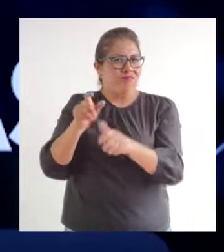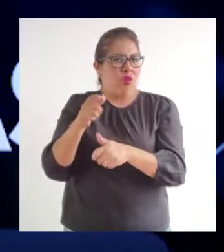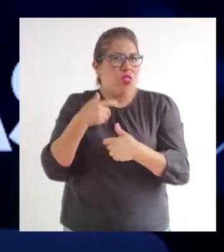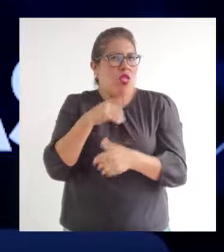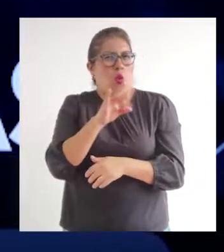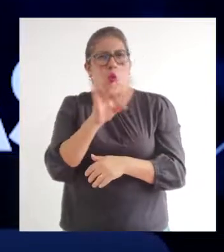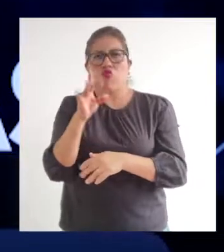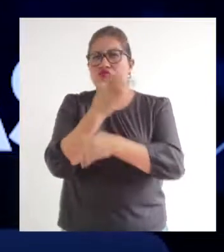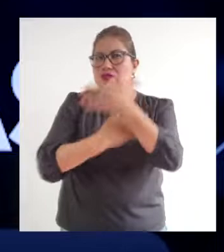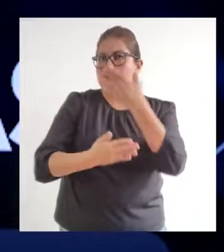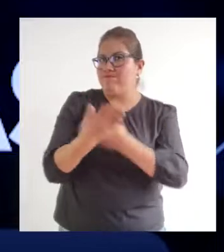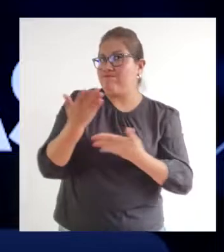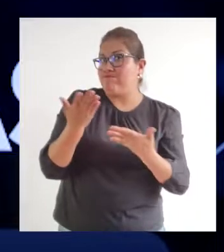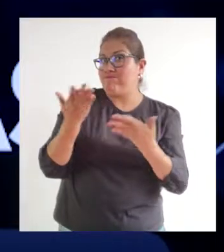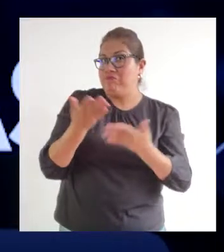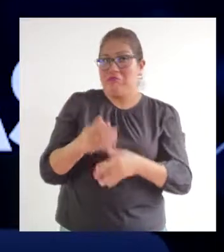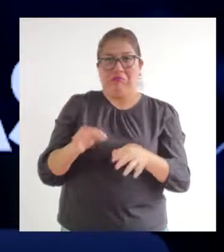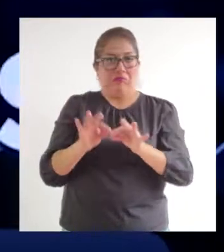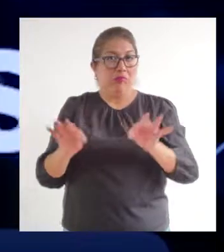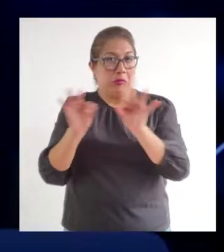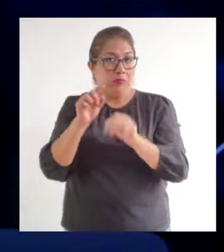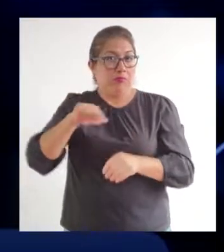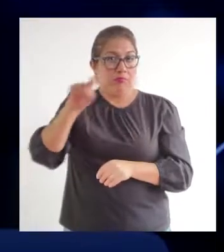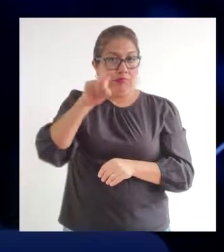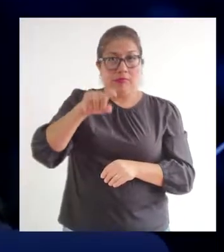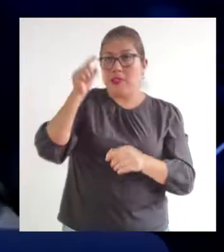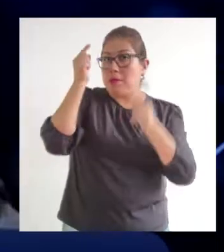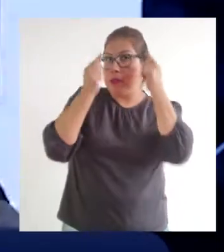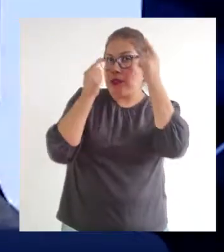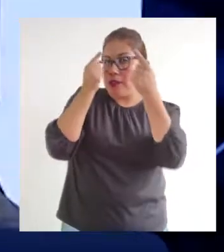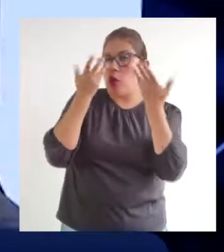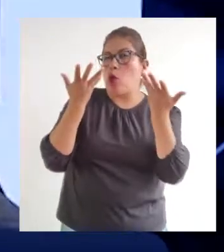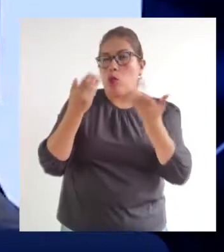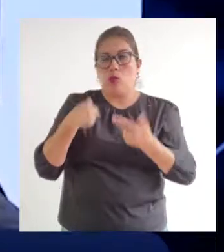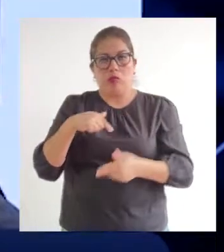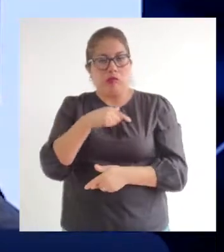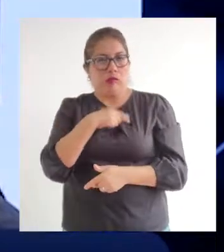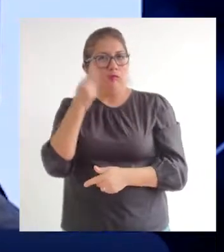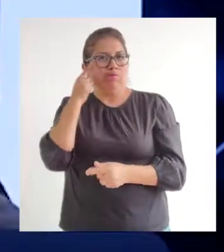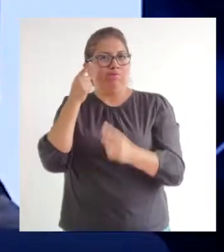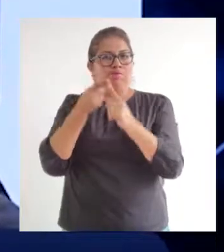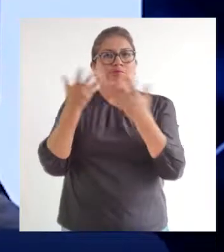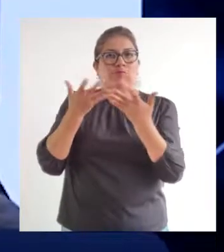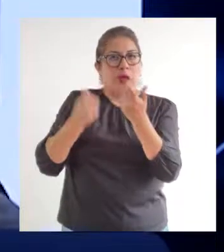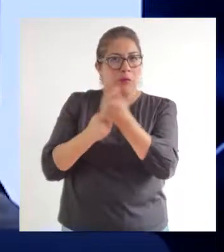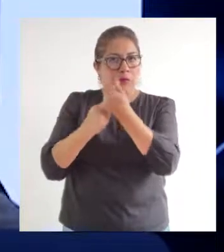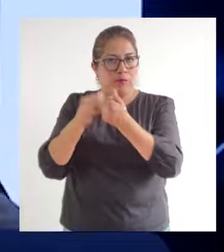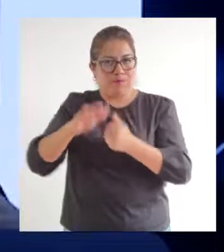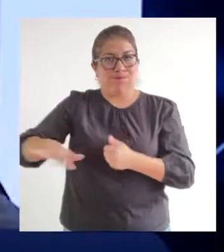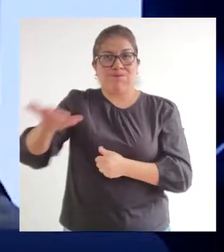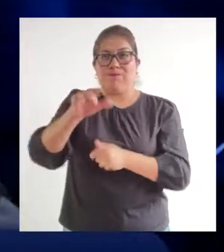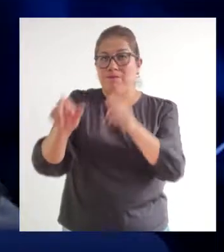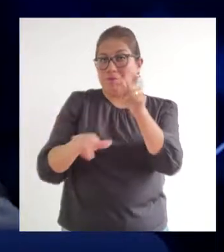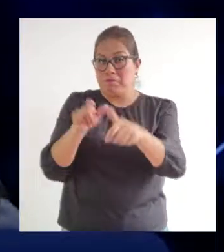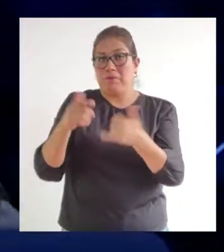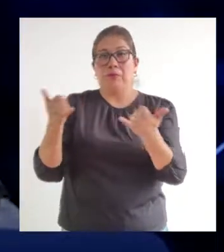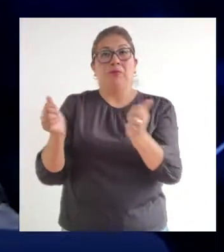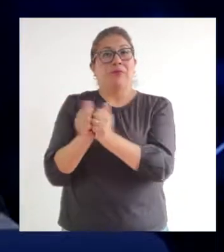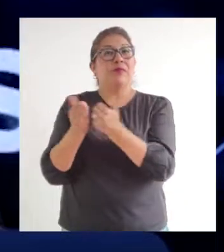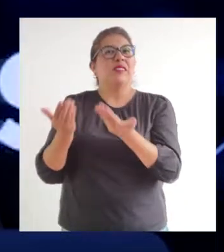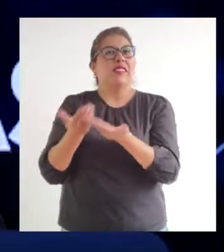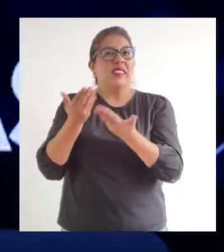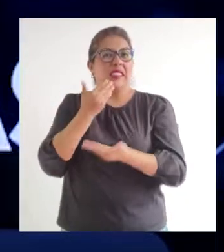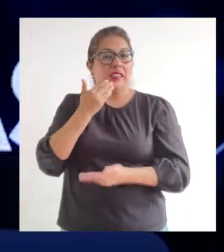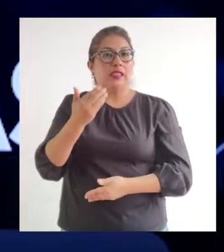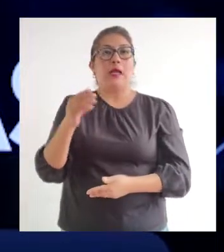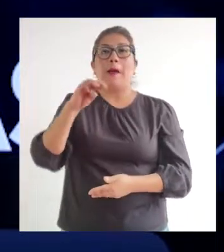con alguna discapacidad. Es importante reflexionar al respecto y encaminar medidas adecuadas de apoyo para estas personas. Está con